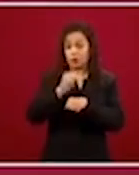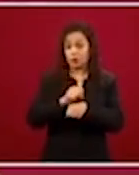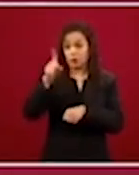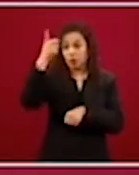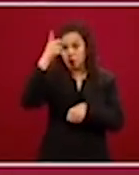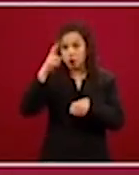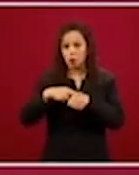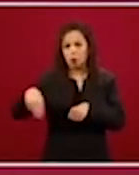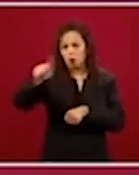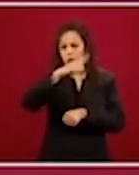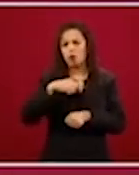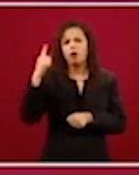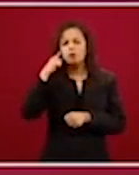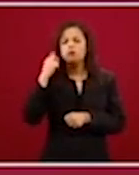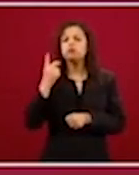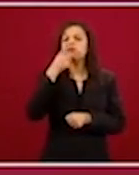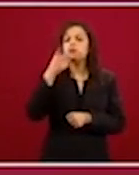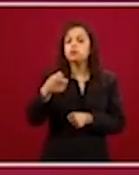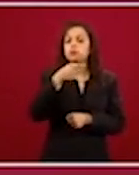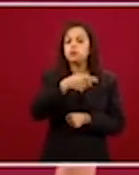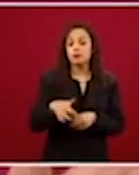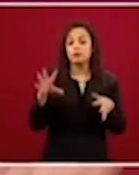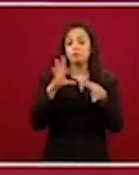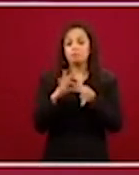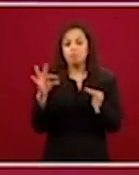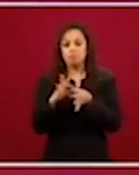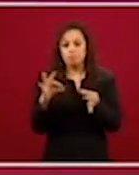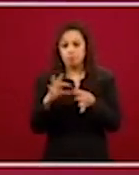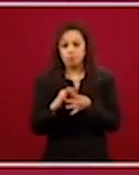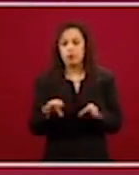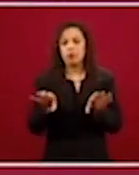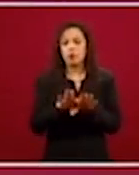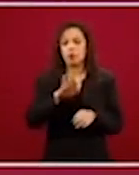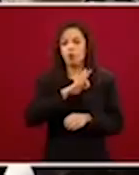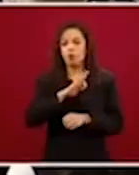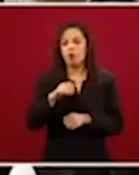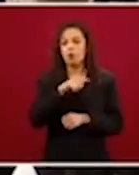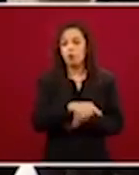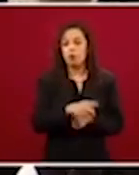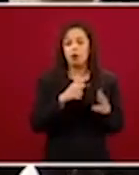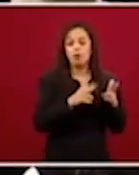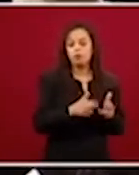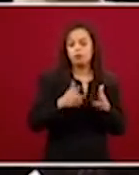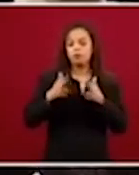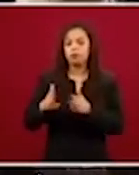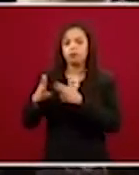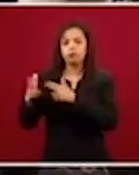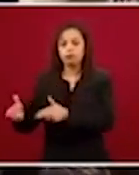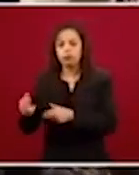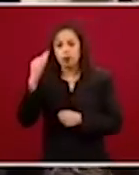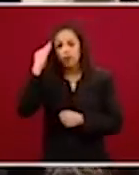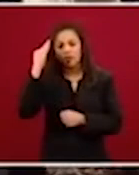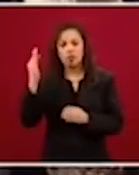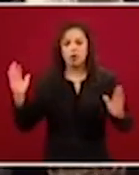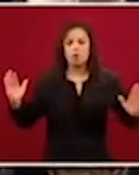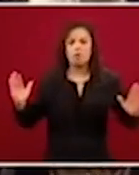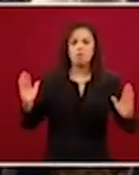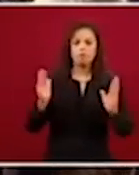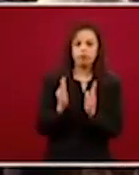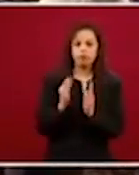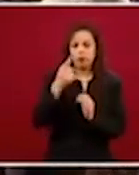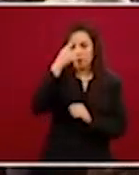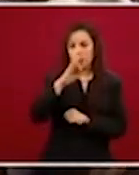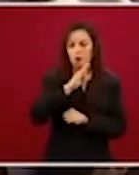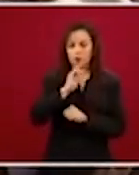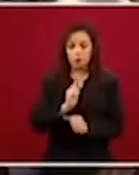una serie de intervenciones que están en curso para los tiempos que hay entre el de la detección de